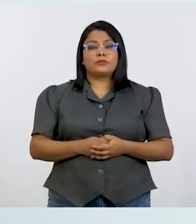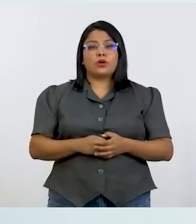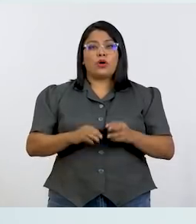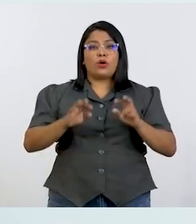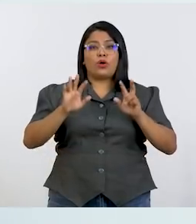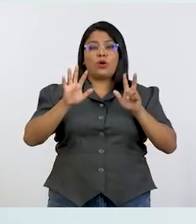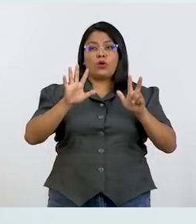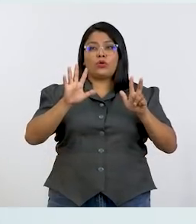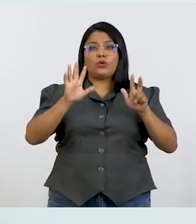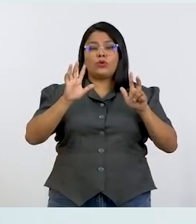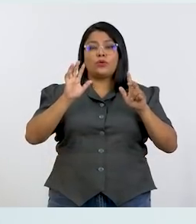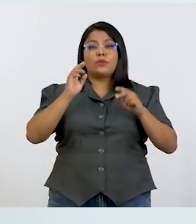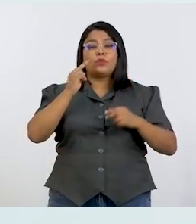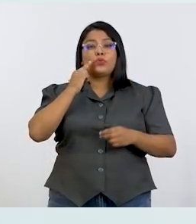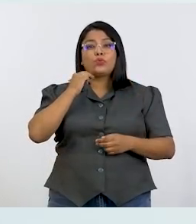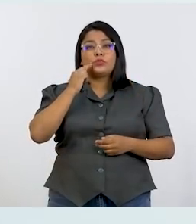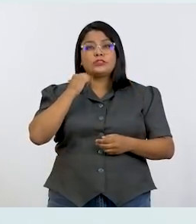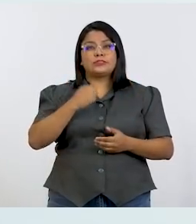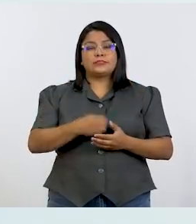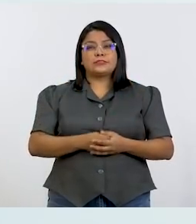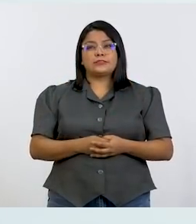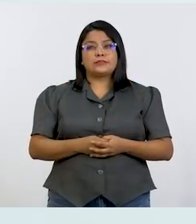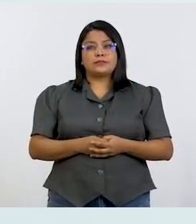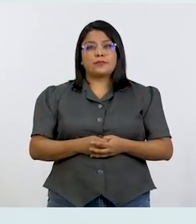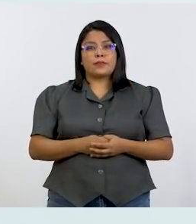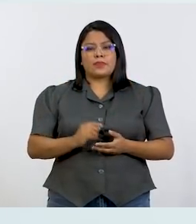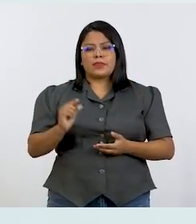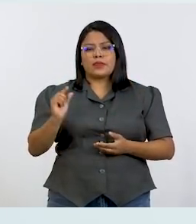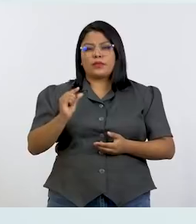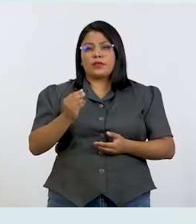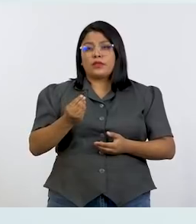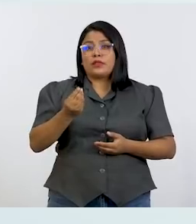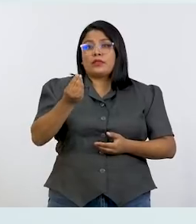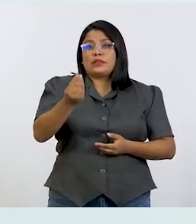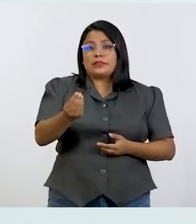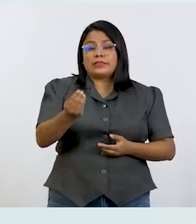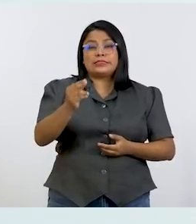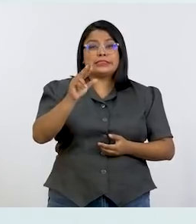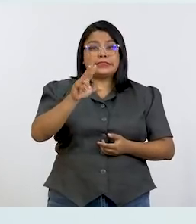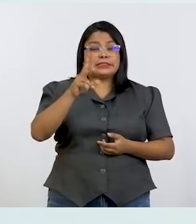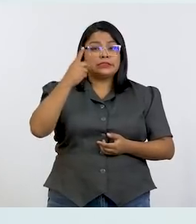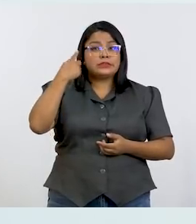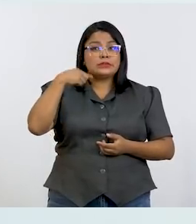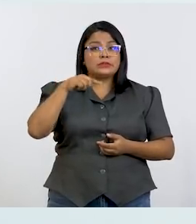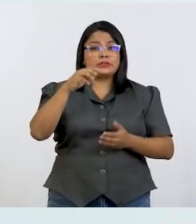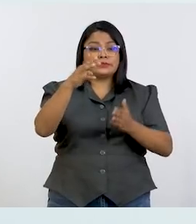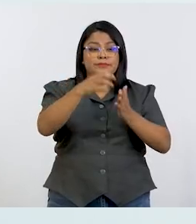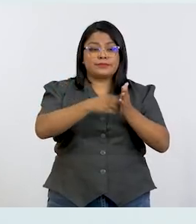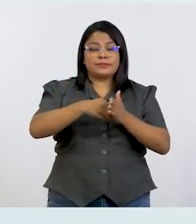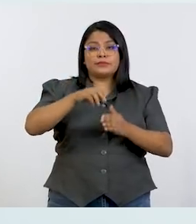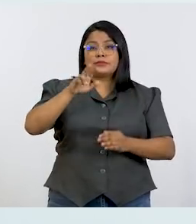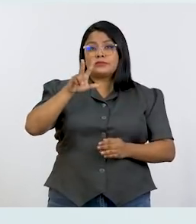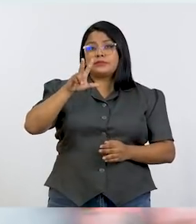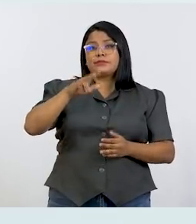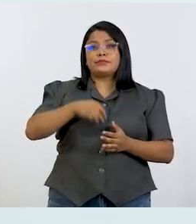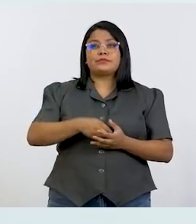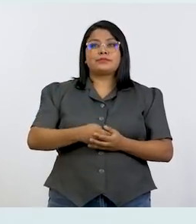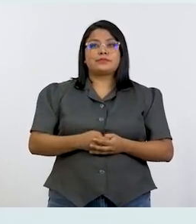tenemos 8 dulces de Alejandra. Como le regaló 3 a Eric, quitamos